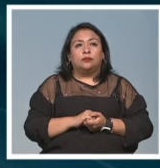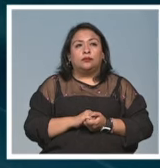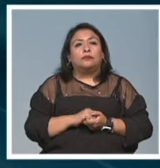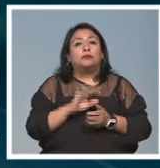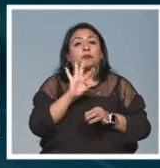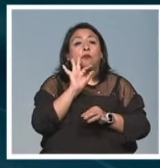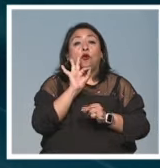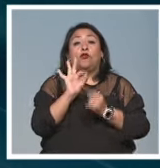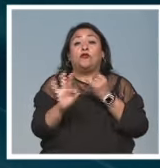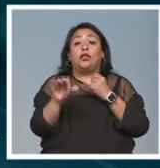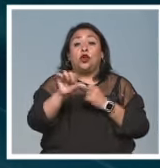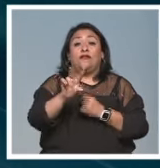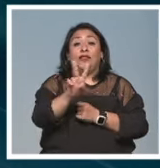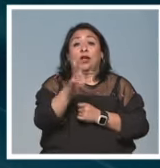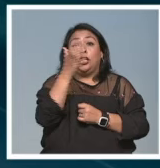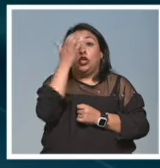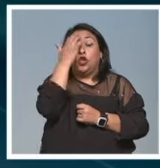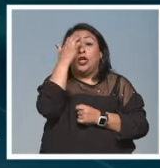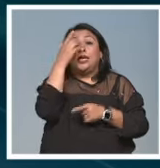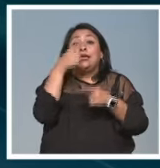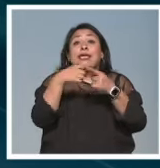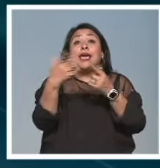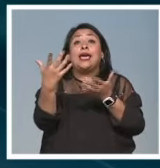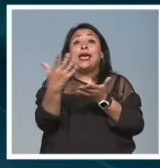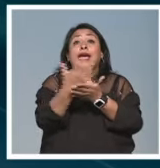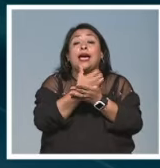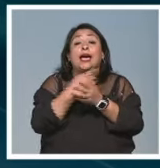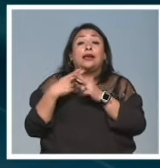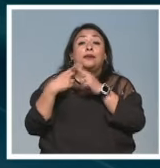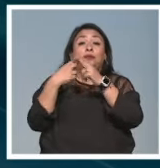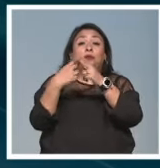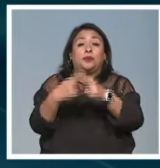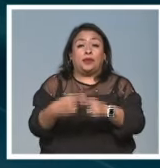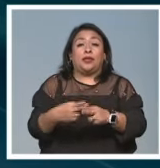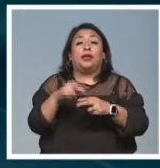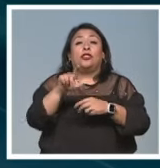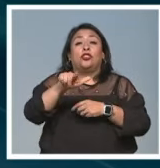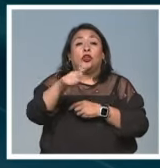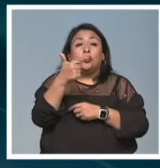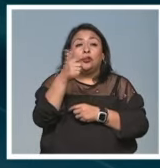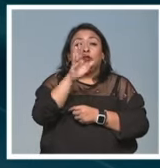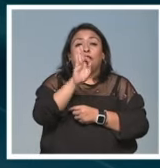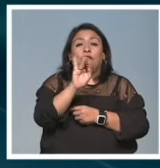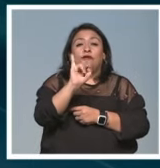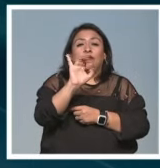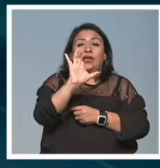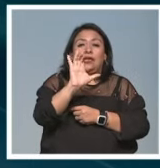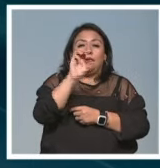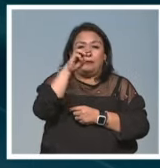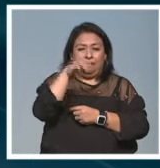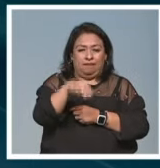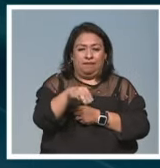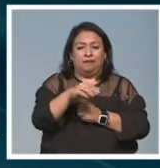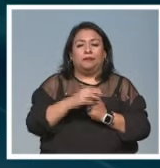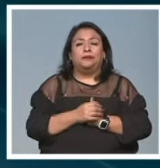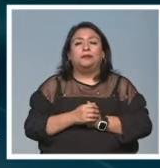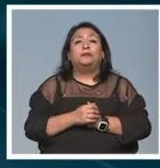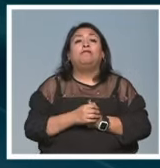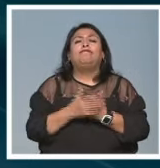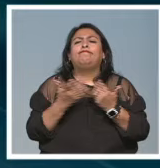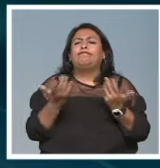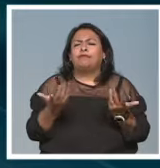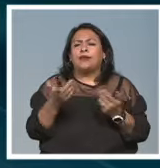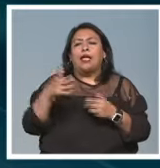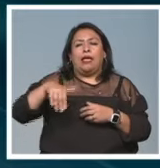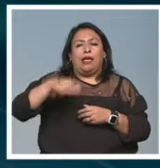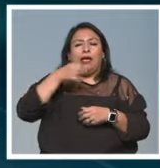Por fin, este viernes conoceremos a los ganadores de la 12ª edición del Festival Internacional de Cine de Morelia. Pero como